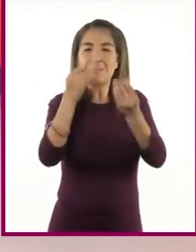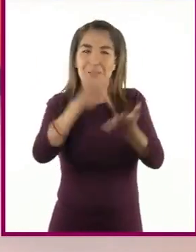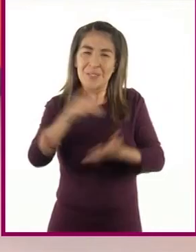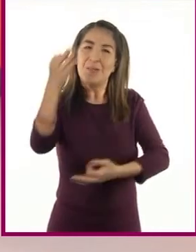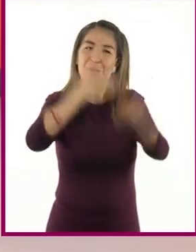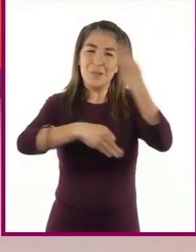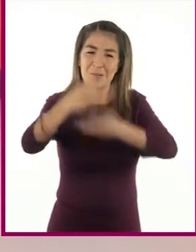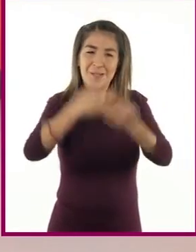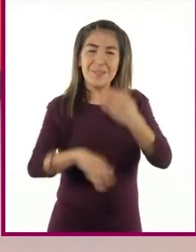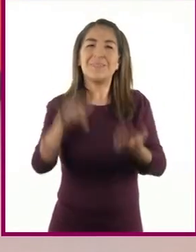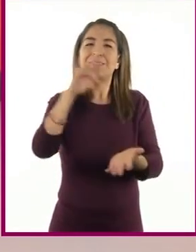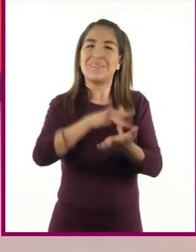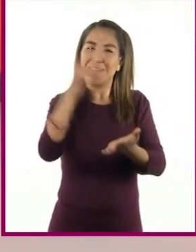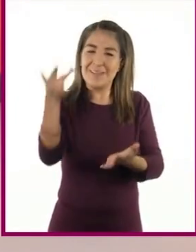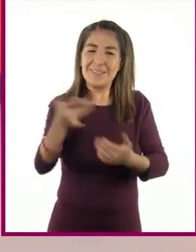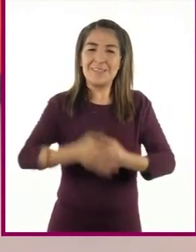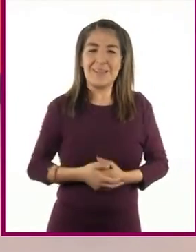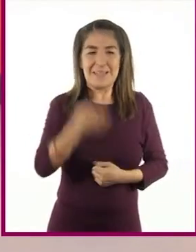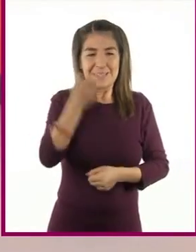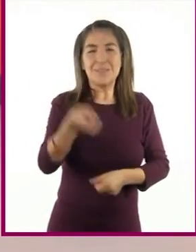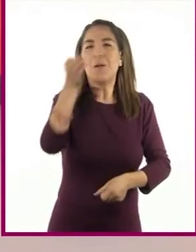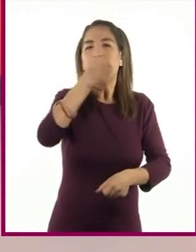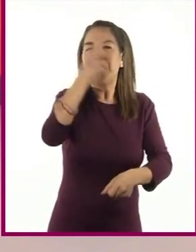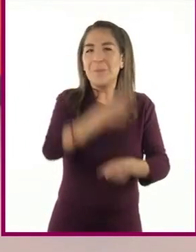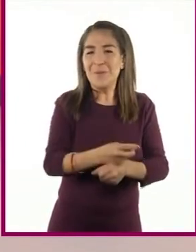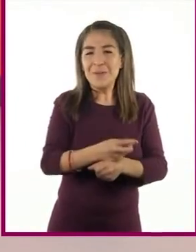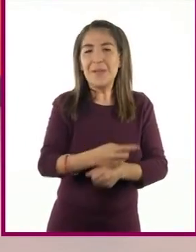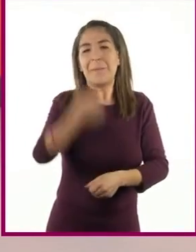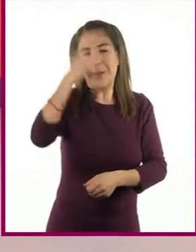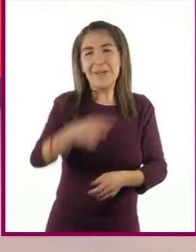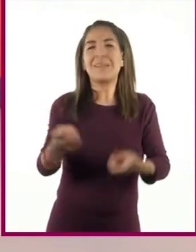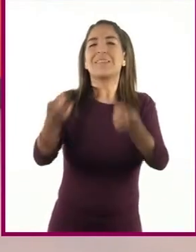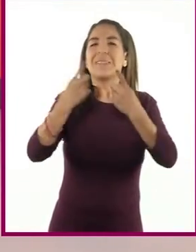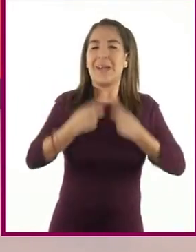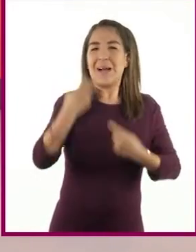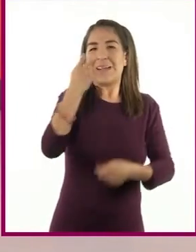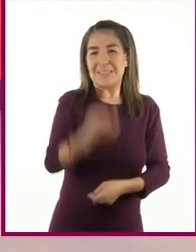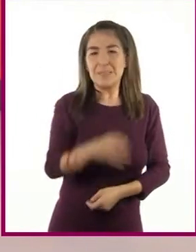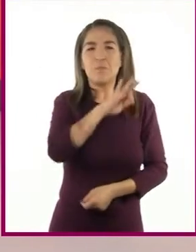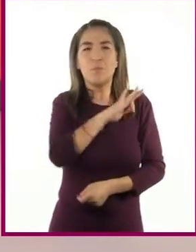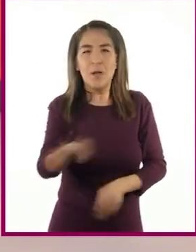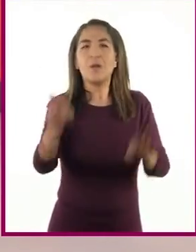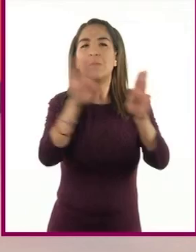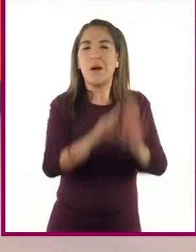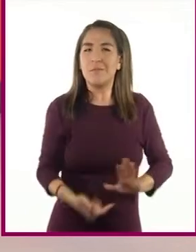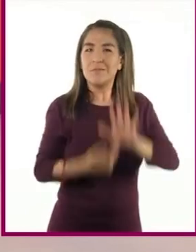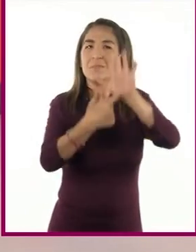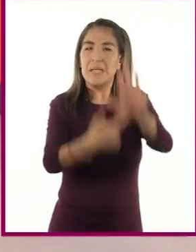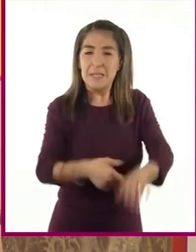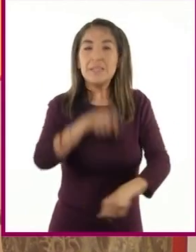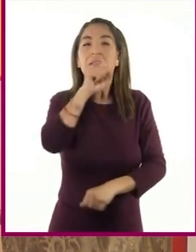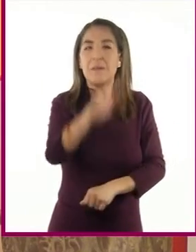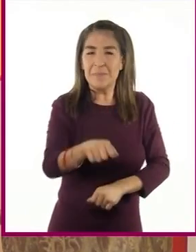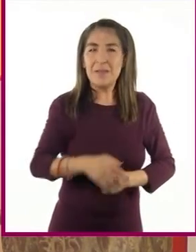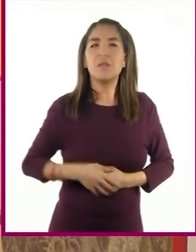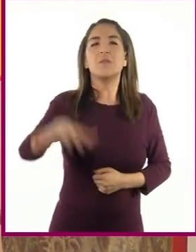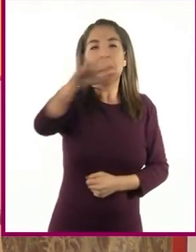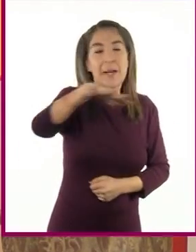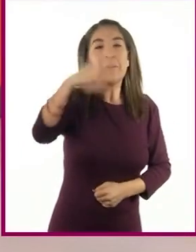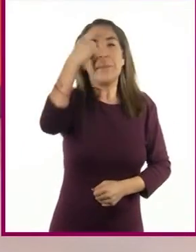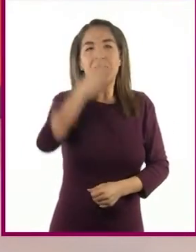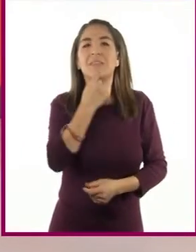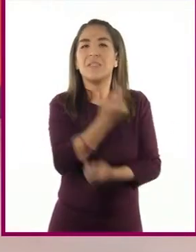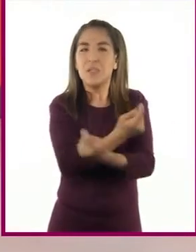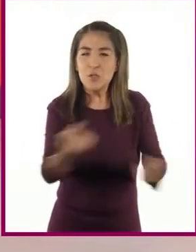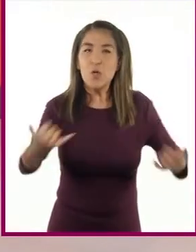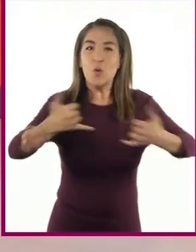a todos. Gracias por esta oportunidad que nos damos para poder hacer notar, principalmente a los niños y